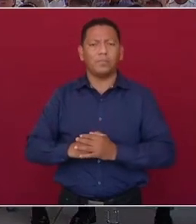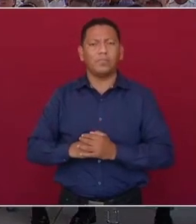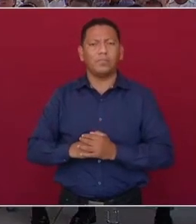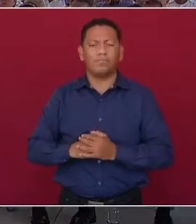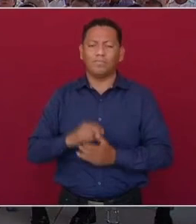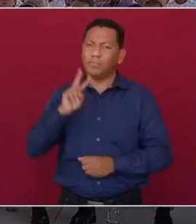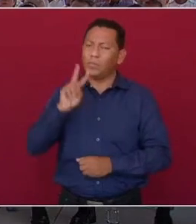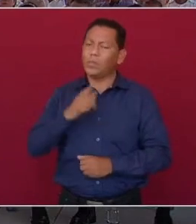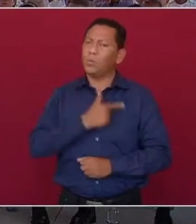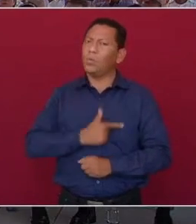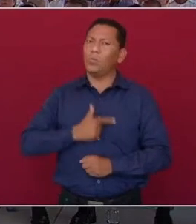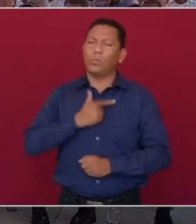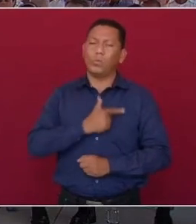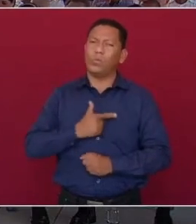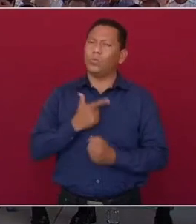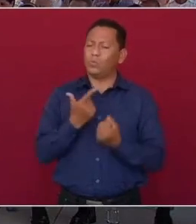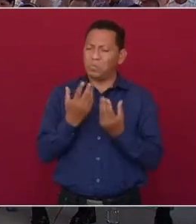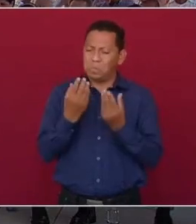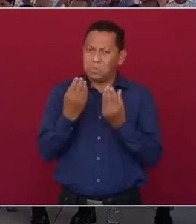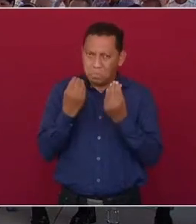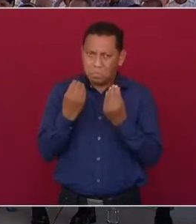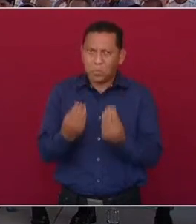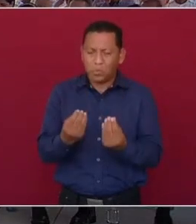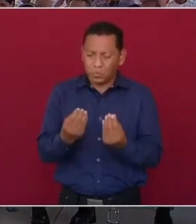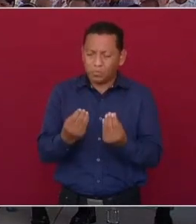Me da gusto, por ejemplo,